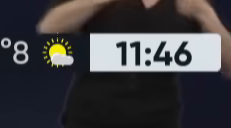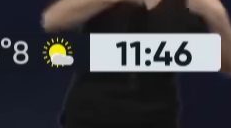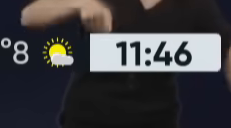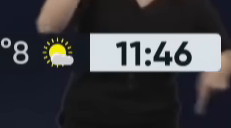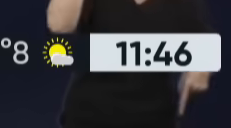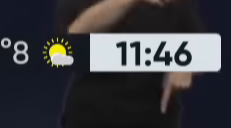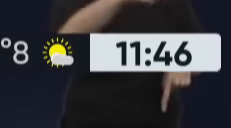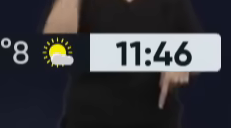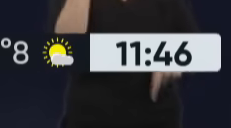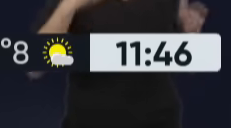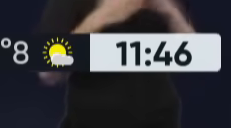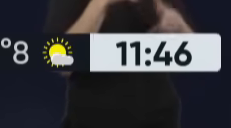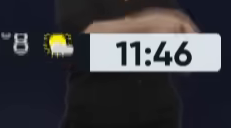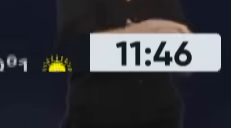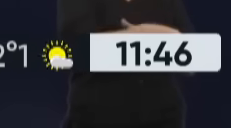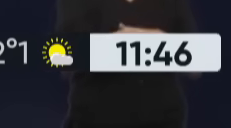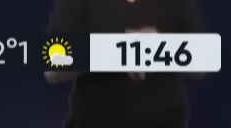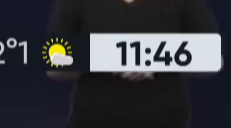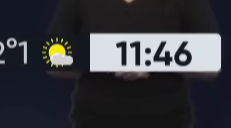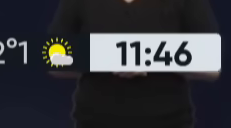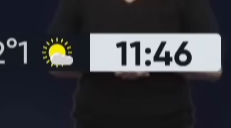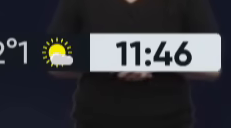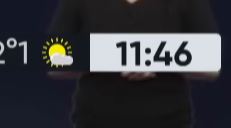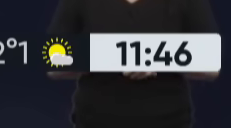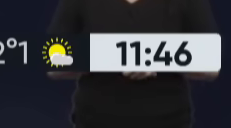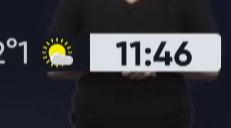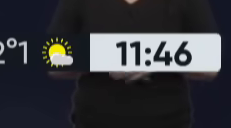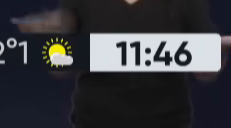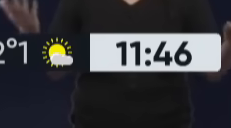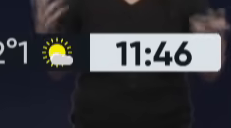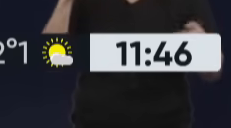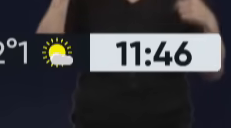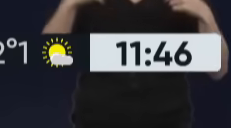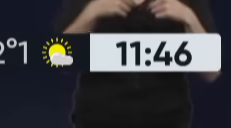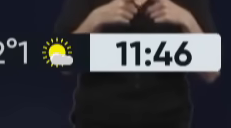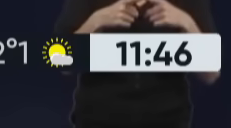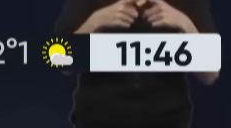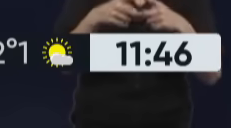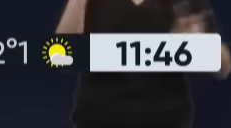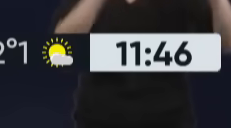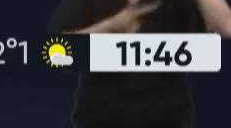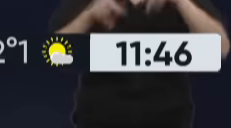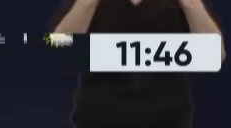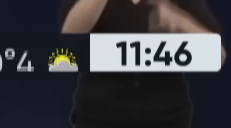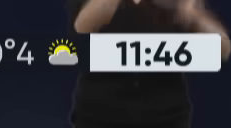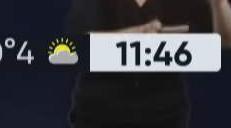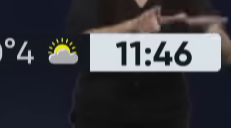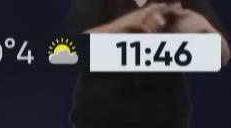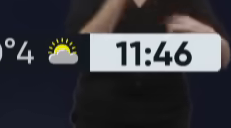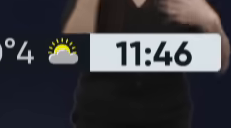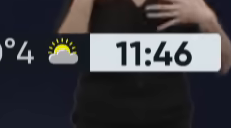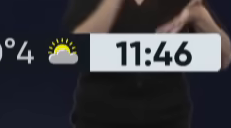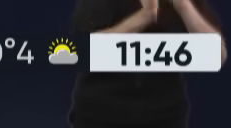otro destino que el de cada uno de los que se atiende, de los pacientes que se atienden en el Garrahan. El